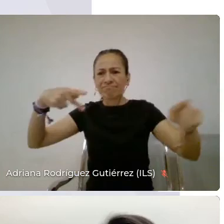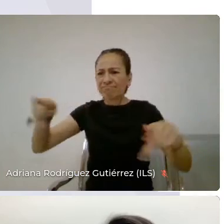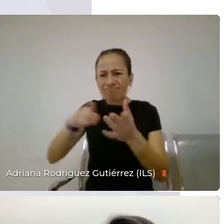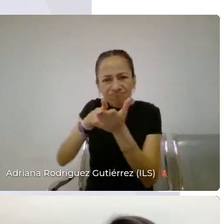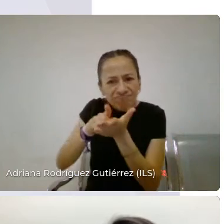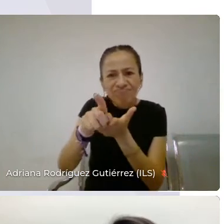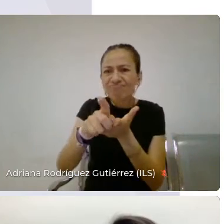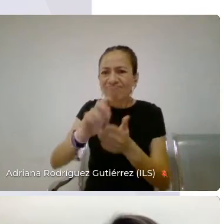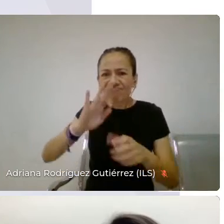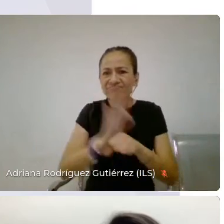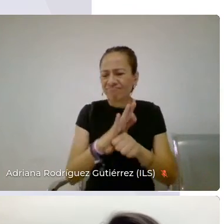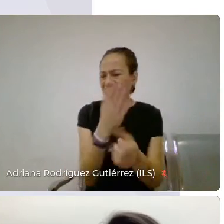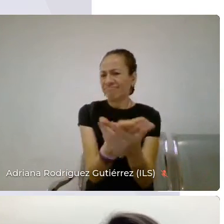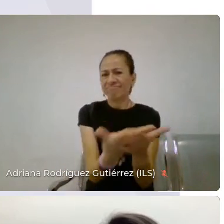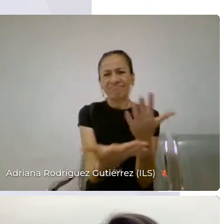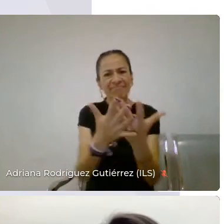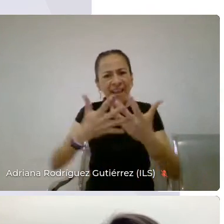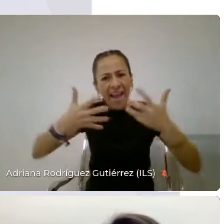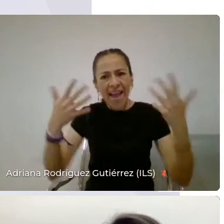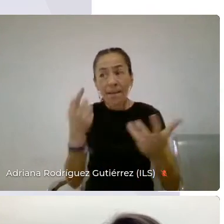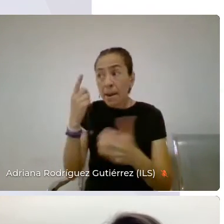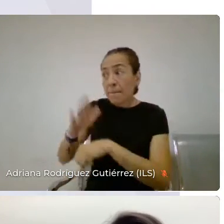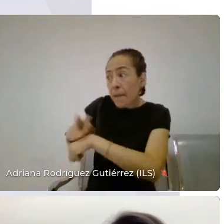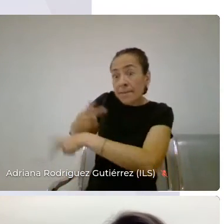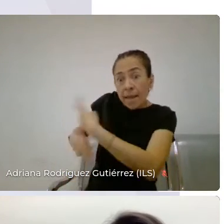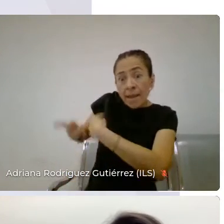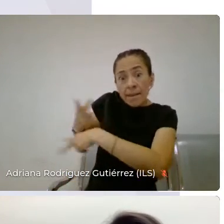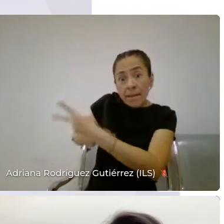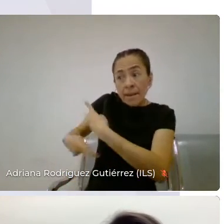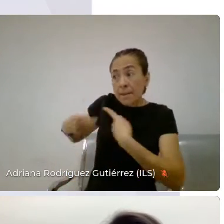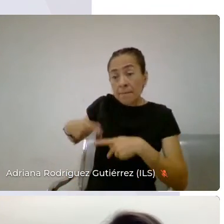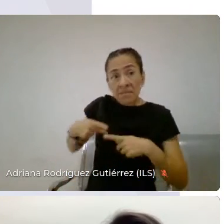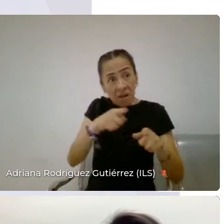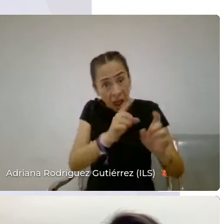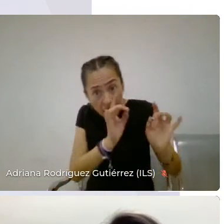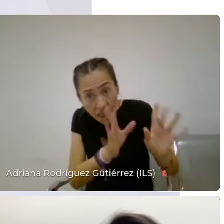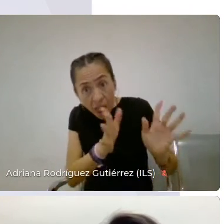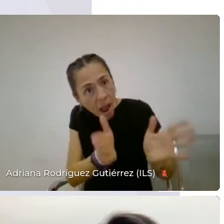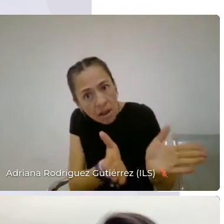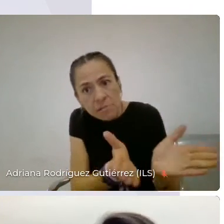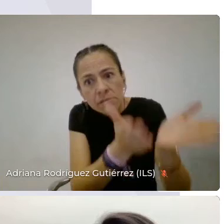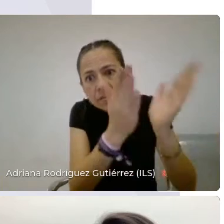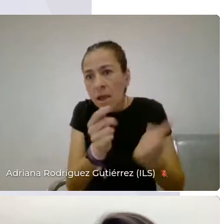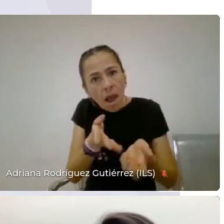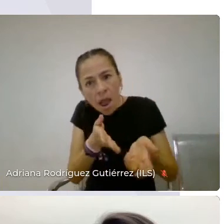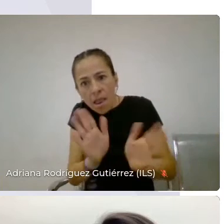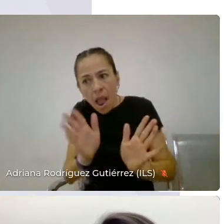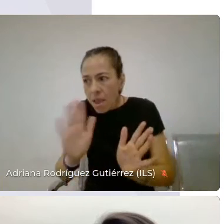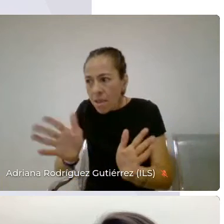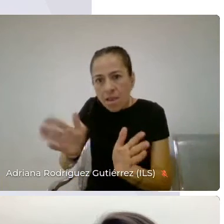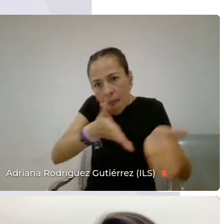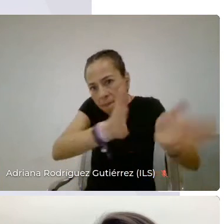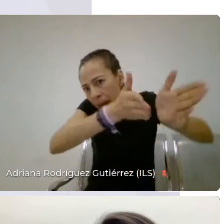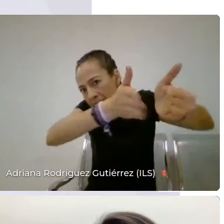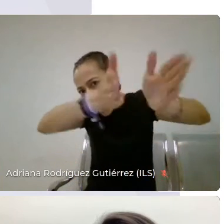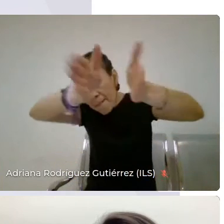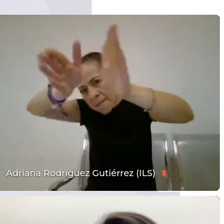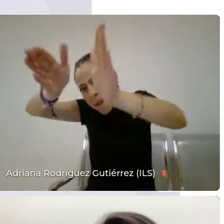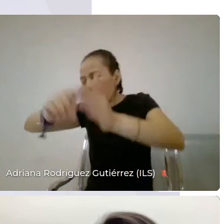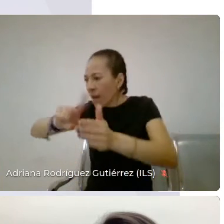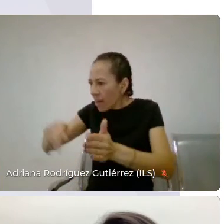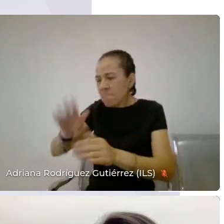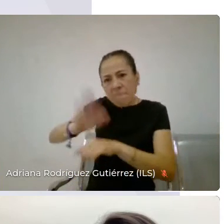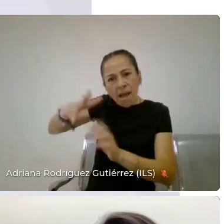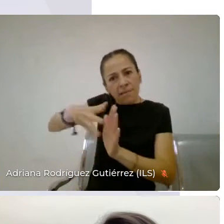con más y más y más personas, y que esto se pueda replicar y se pueda documentar, se pueda sistematizar, se pueda compartir, y que inclusive